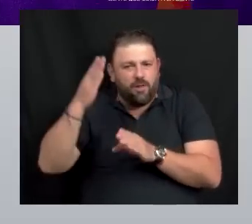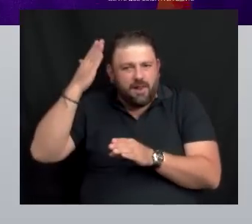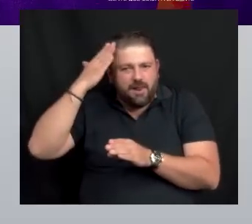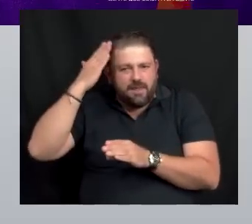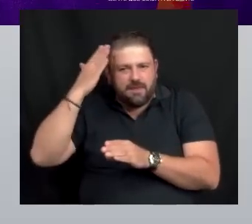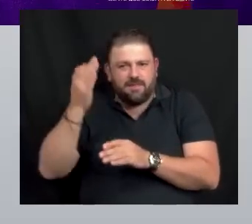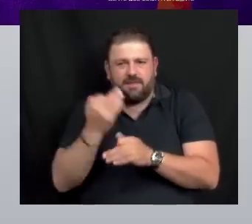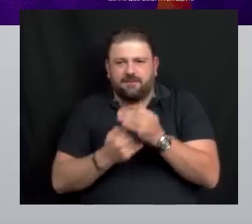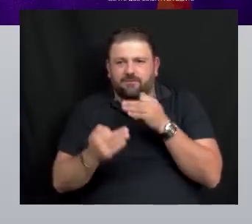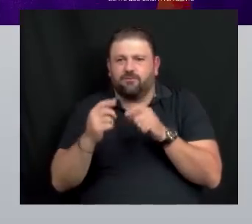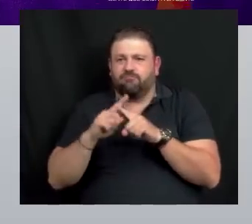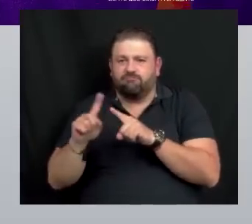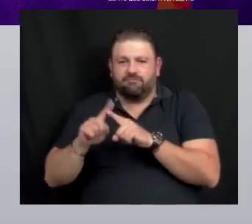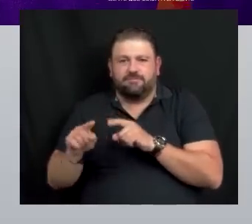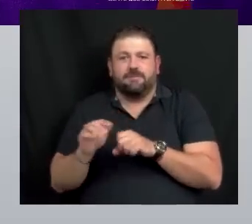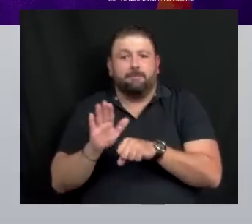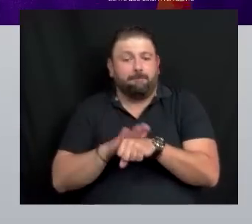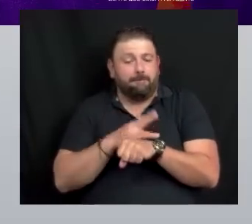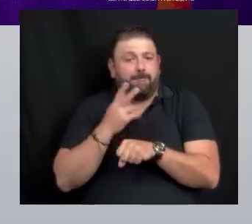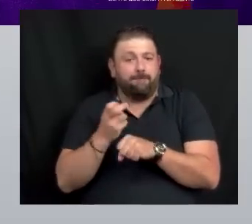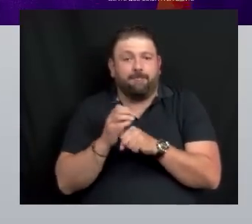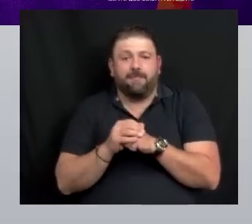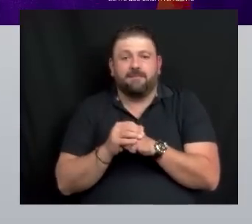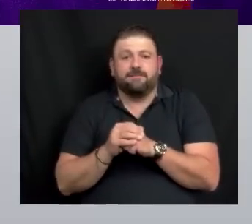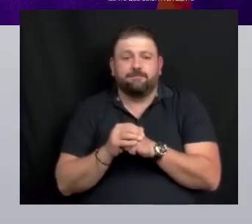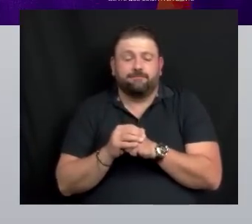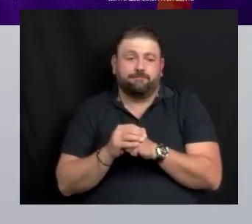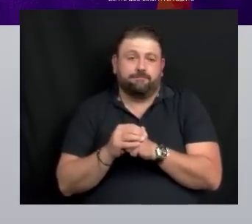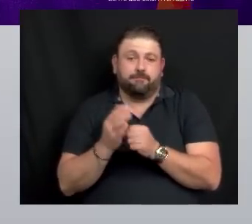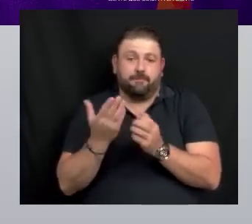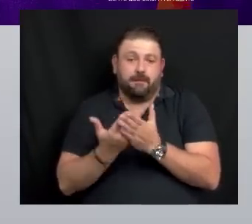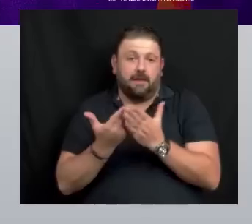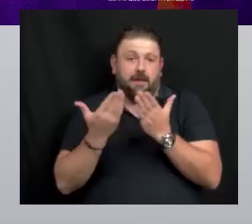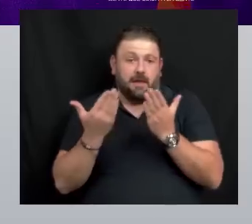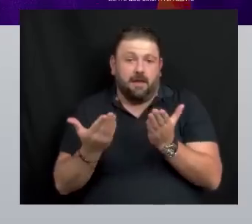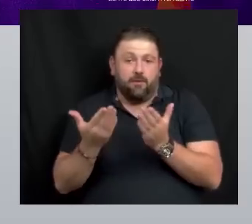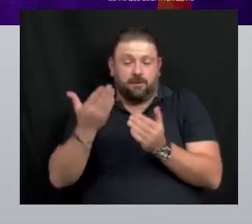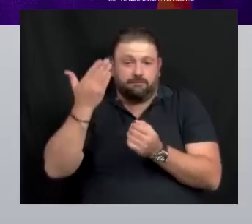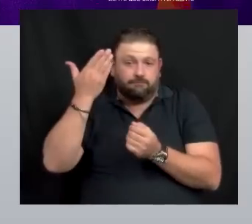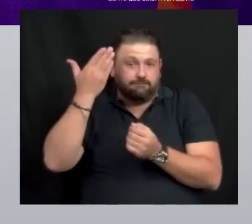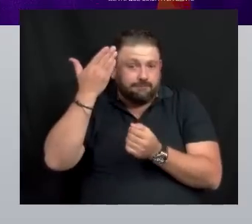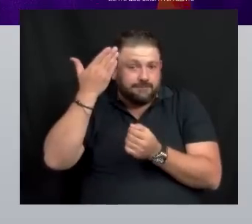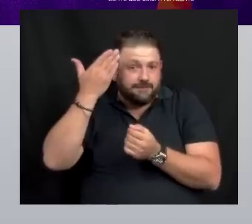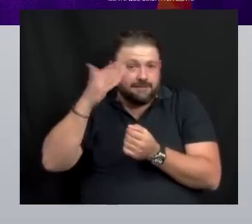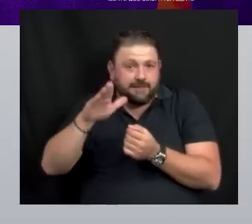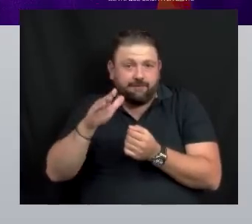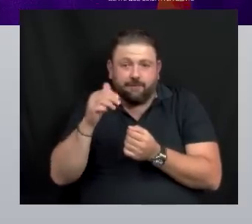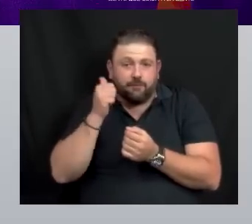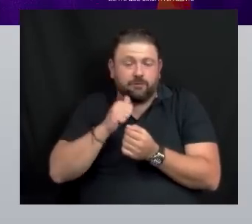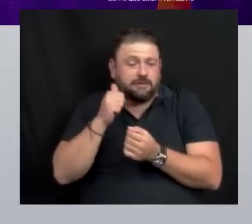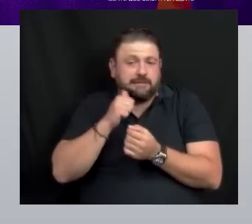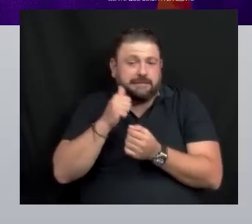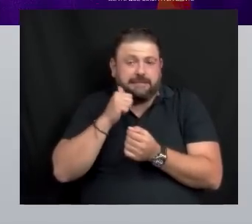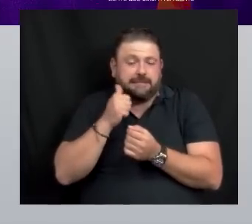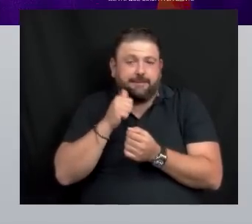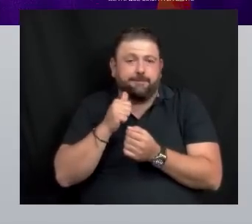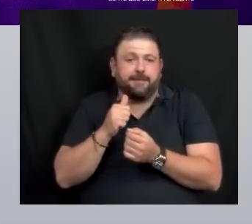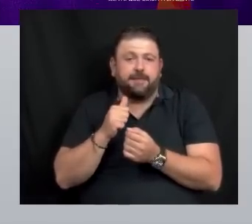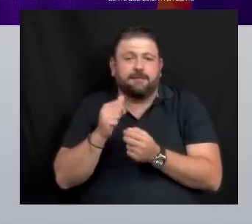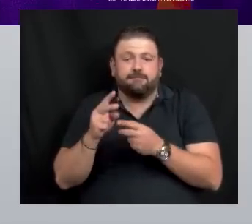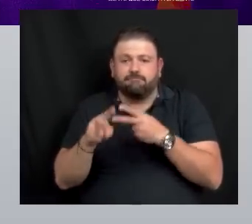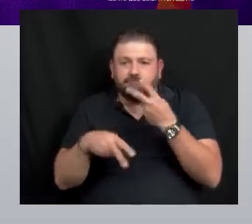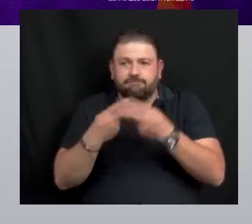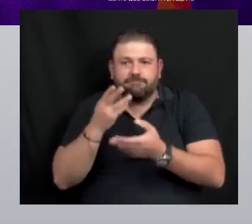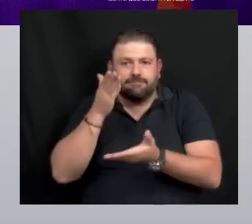gentes por un evento, y obviamente no había carro, pero se hizo diamante. Entonces,